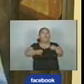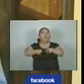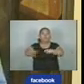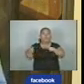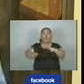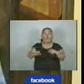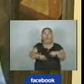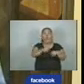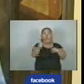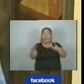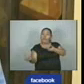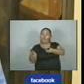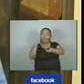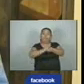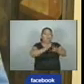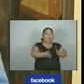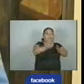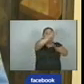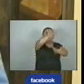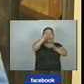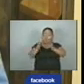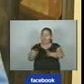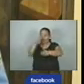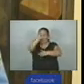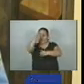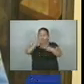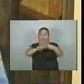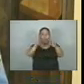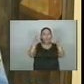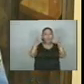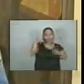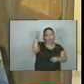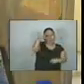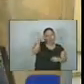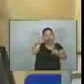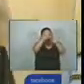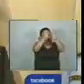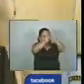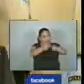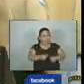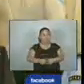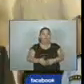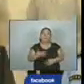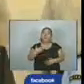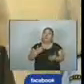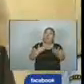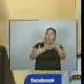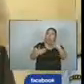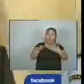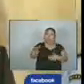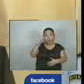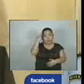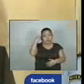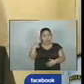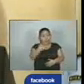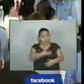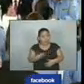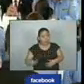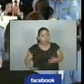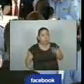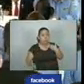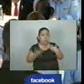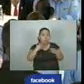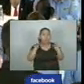gestión interinstitucional, un eje educativo y un eje presupuestario. Las instrucciones de la presidenta fueron claras y facultó